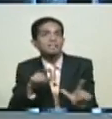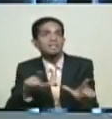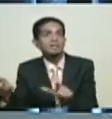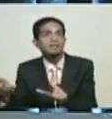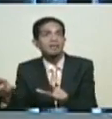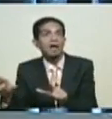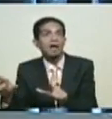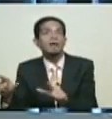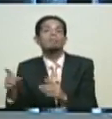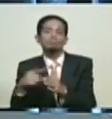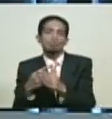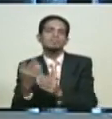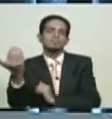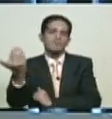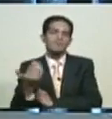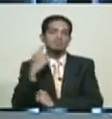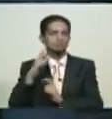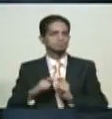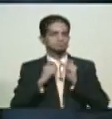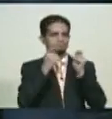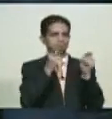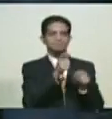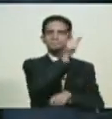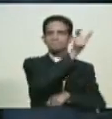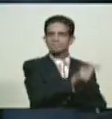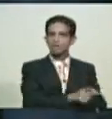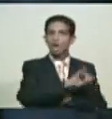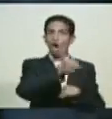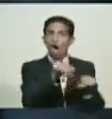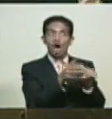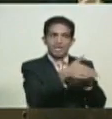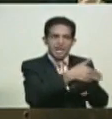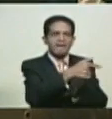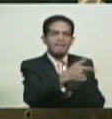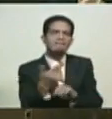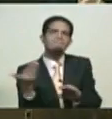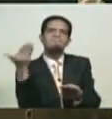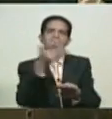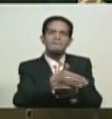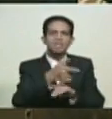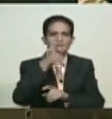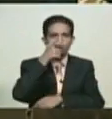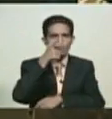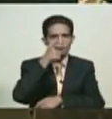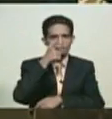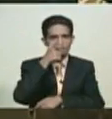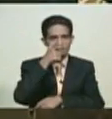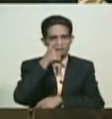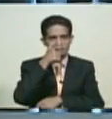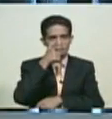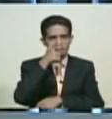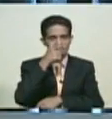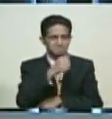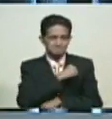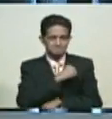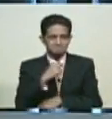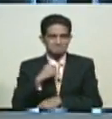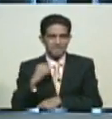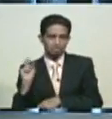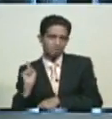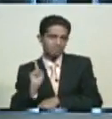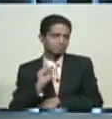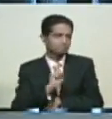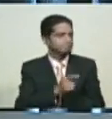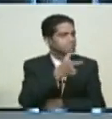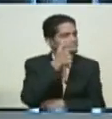al ministro jorge rodríguez para que supervise directamente personalmente este proyecto